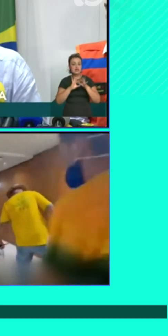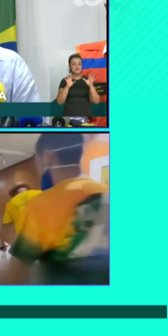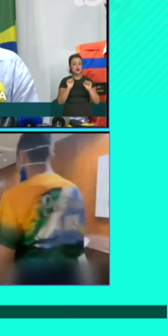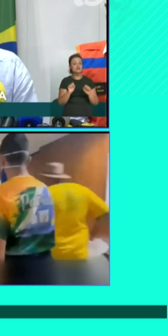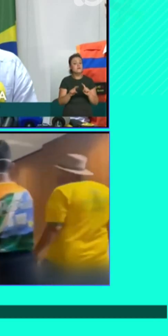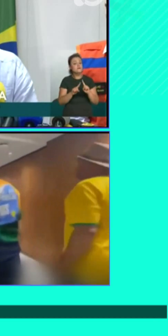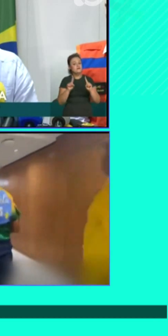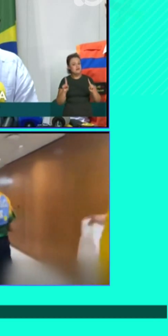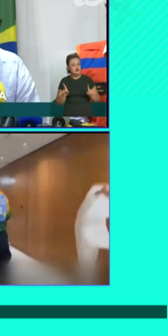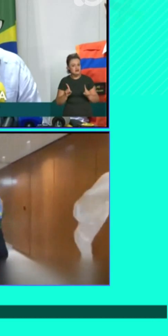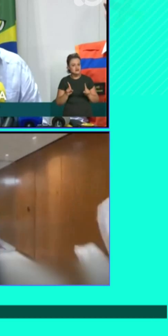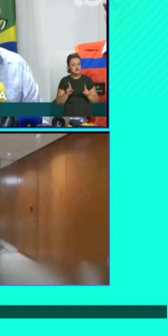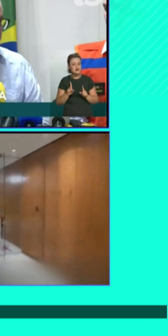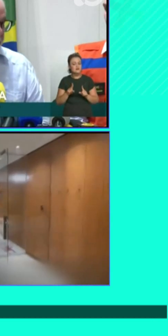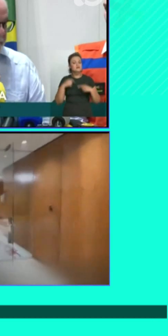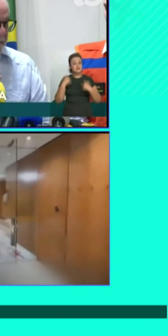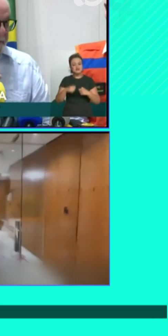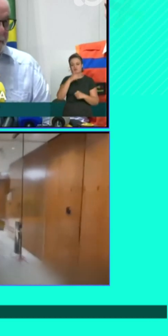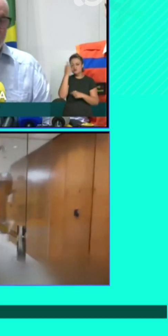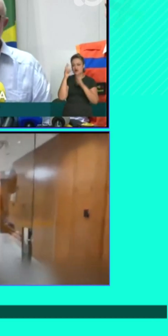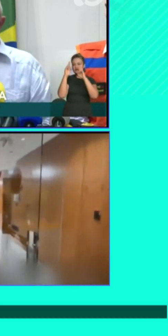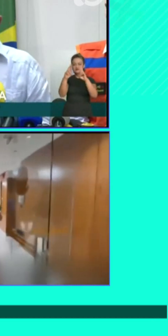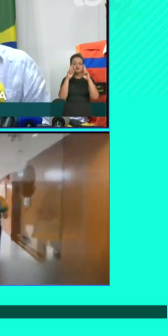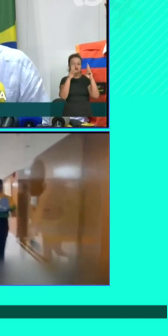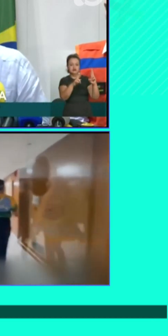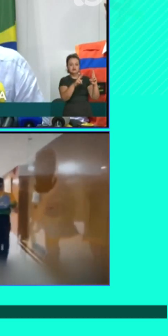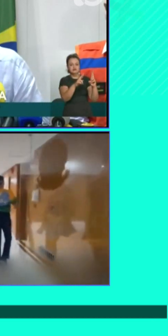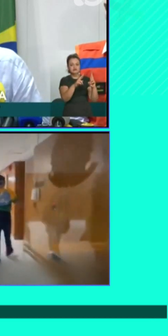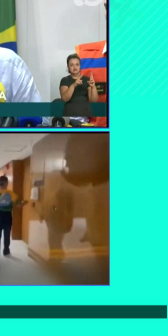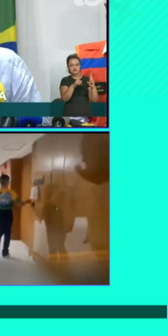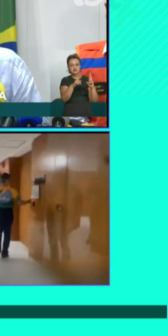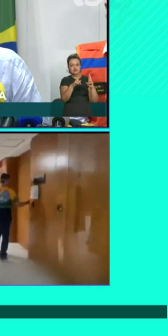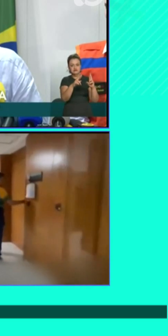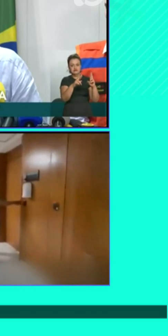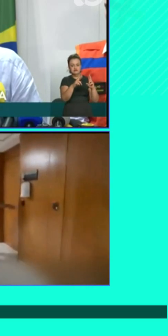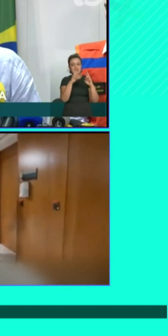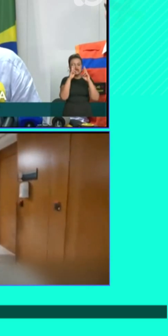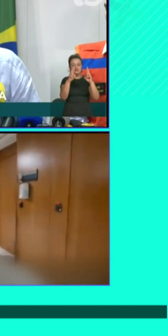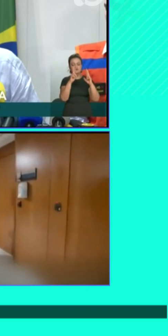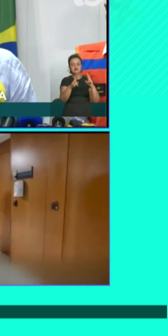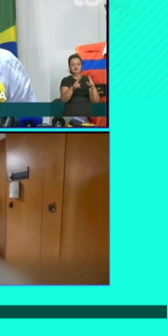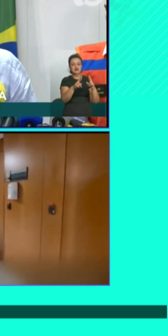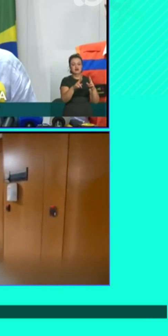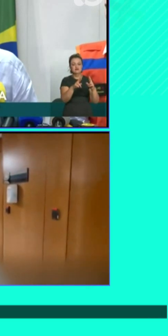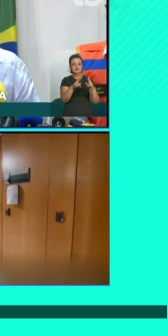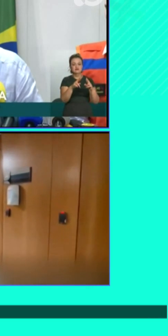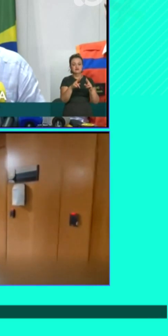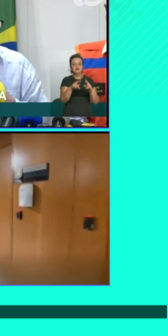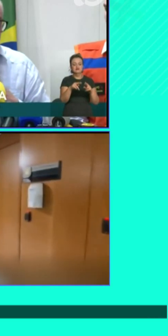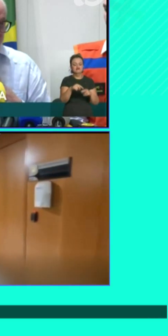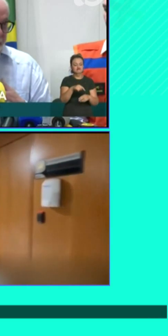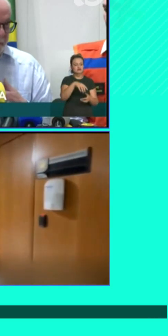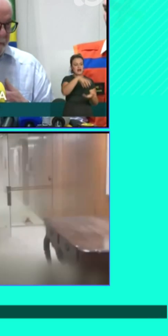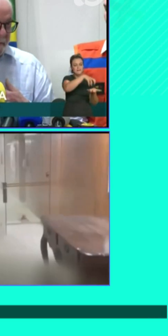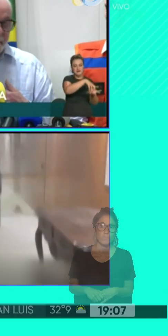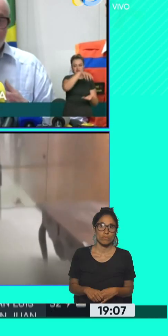Una jornada de máxima tensión, estamos viviendo ya en el atardecer en la República Argentina pero cuando transcurrían las primeras horas posteriores